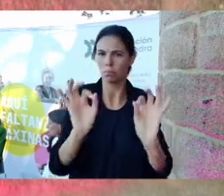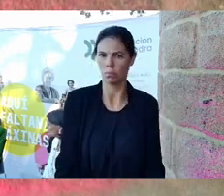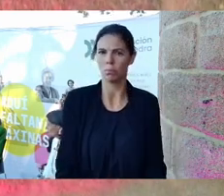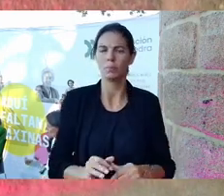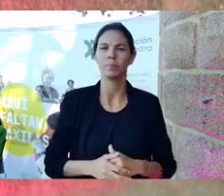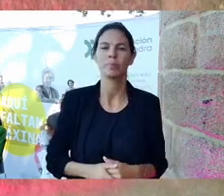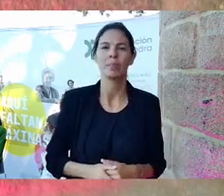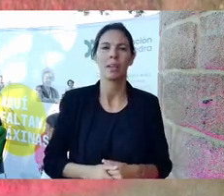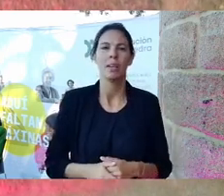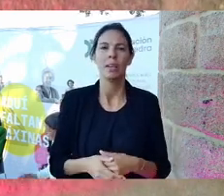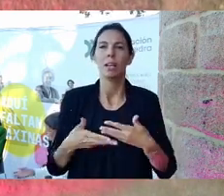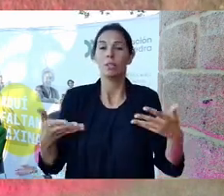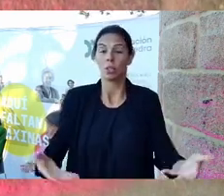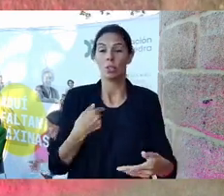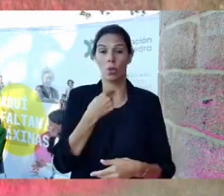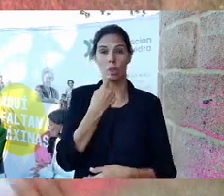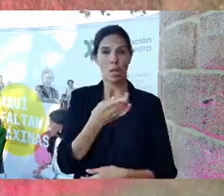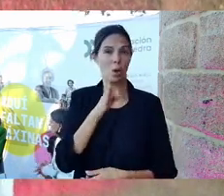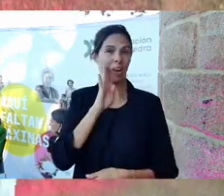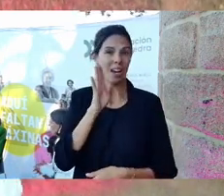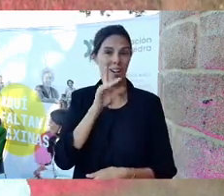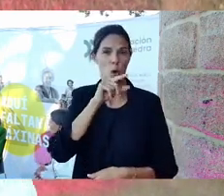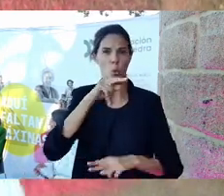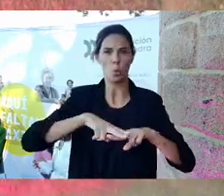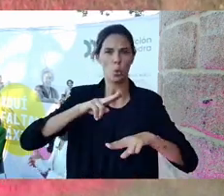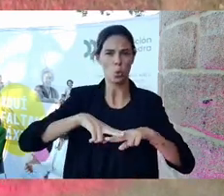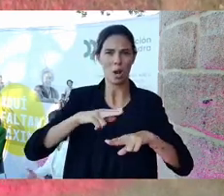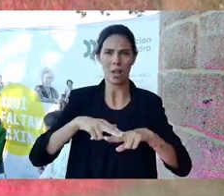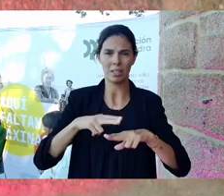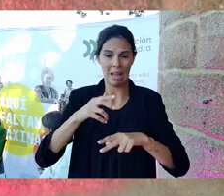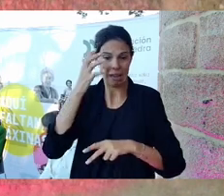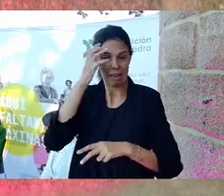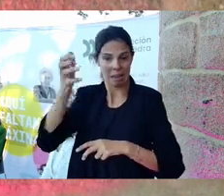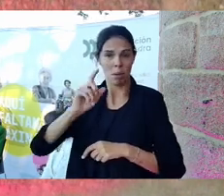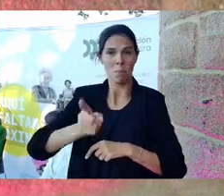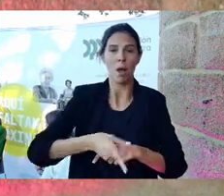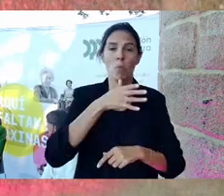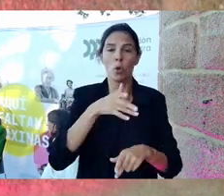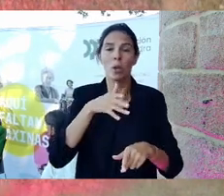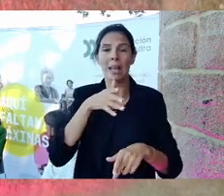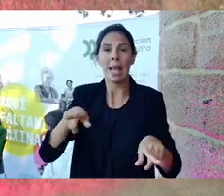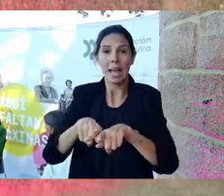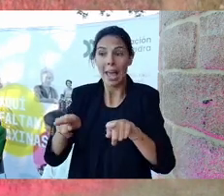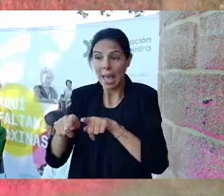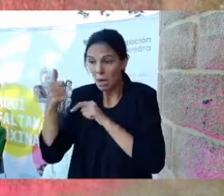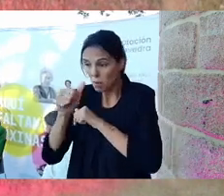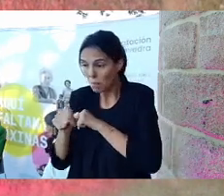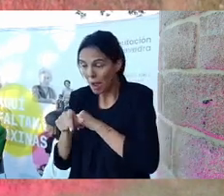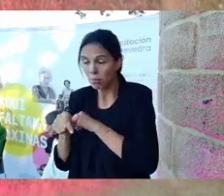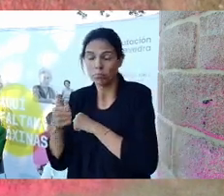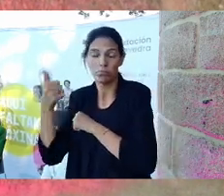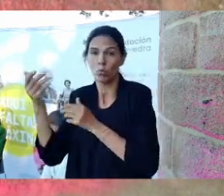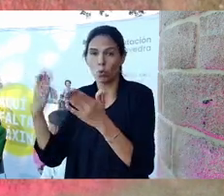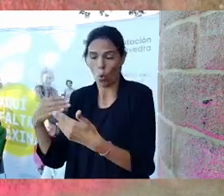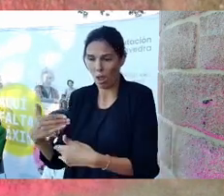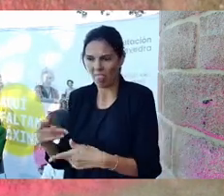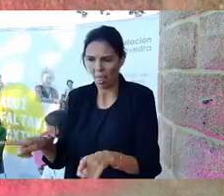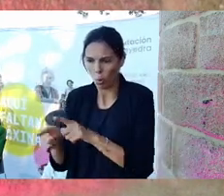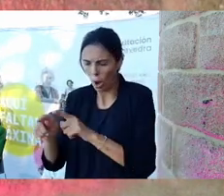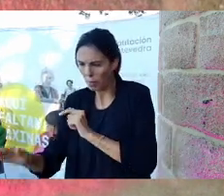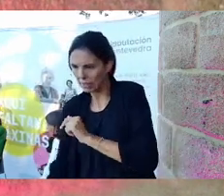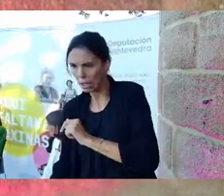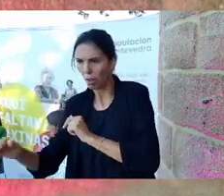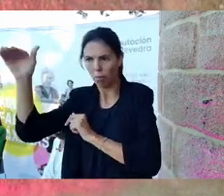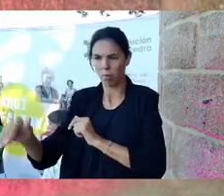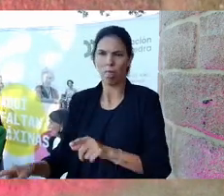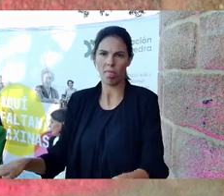íntegro. Entonces, como digo, Urraca reinó porque no tenía hermanos varones. De haber tenido algún hermano